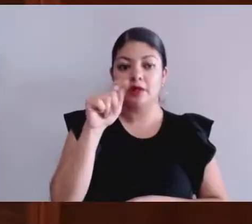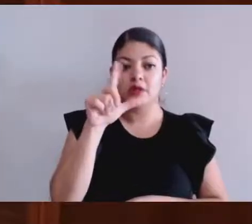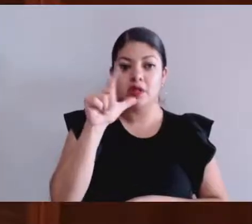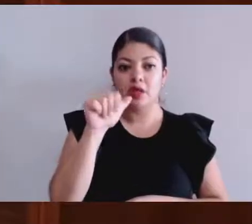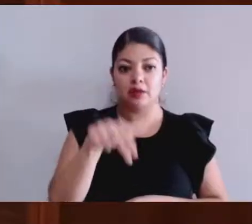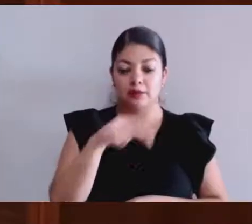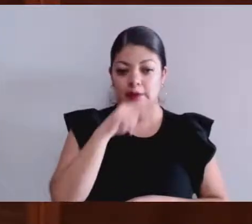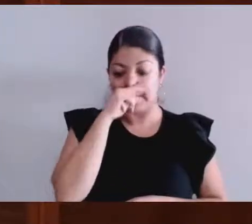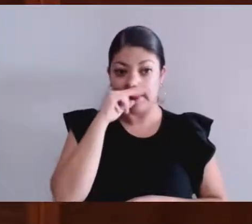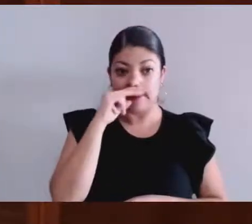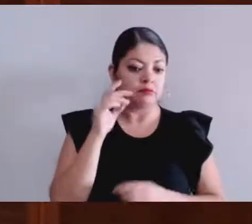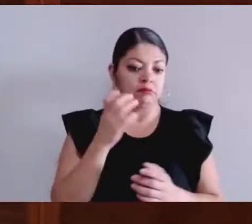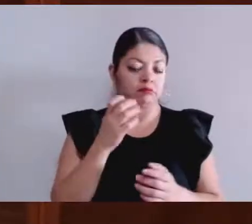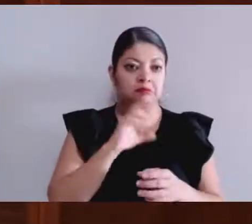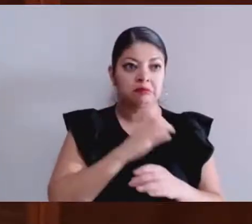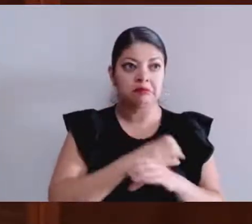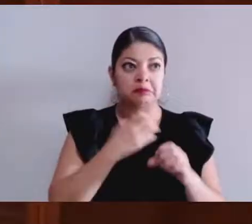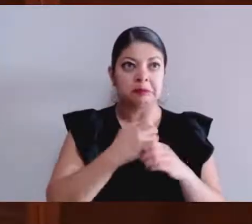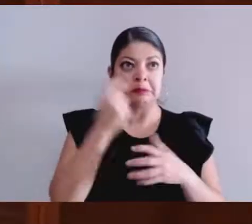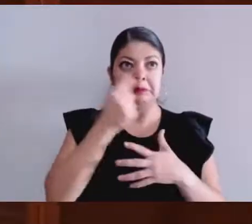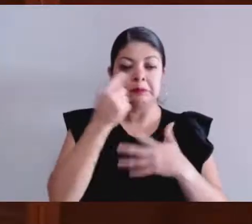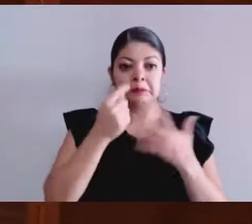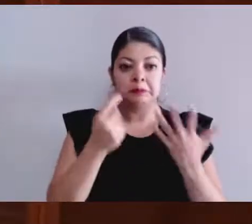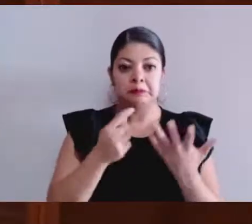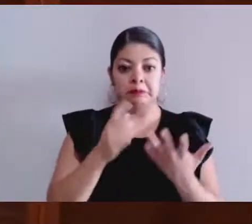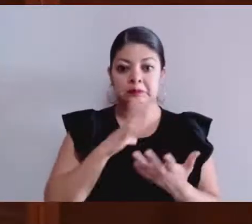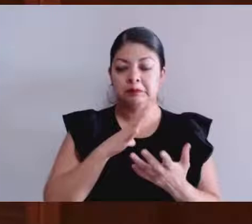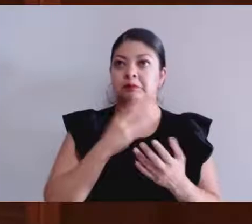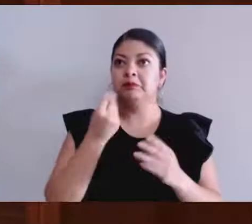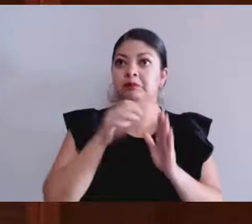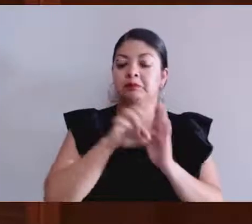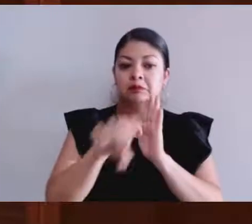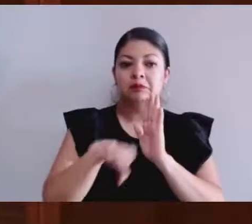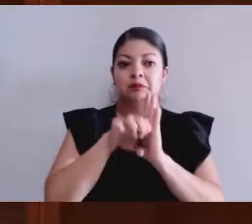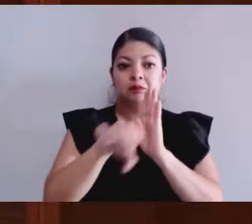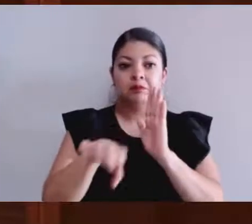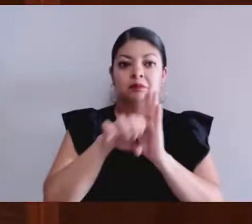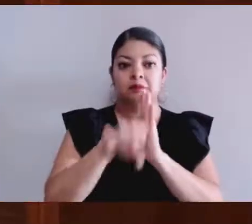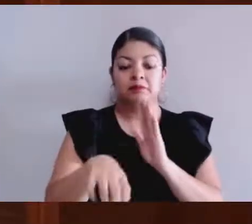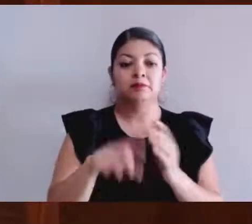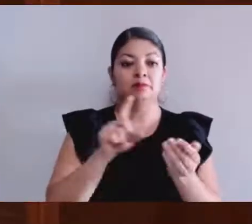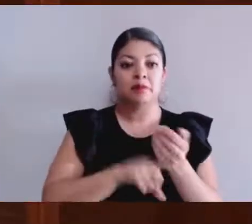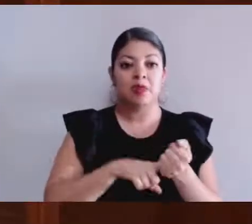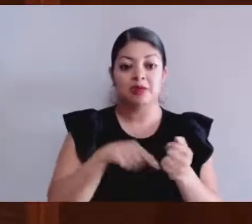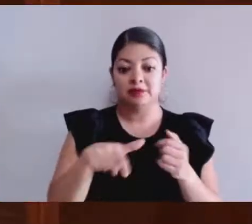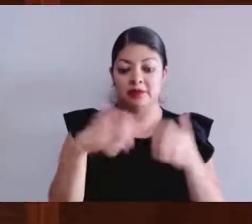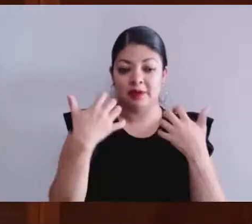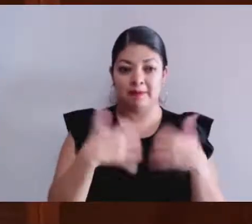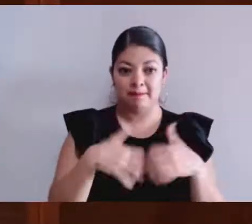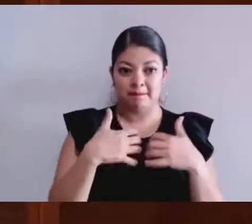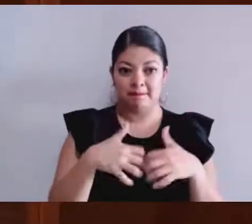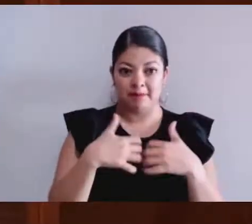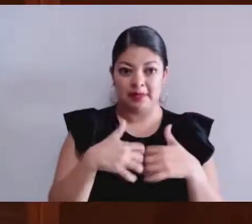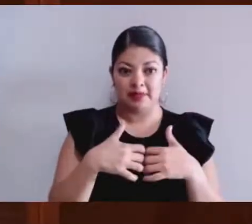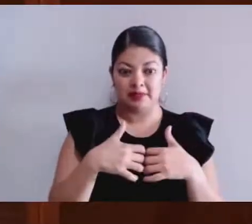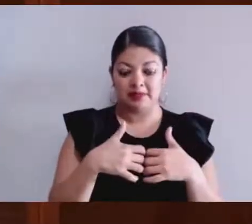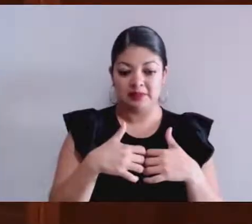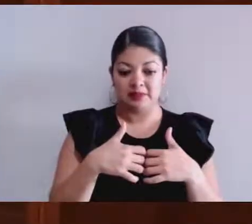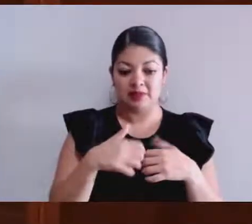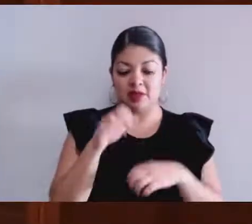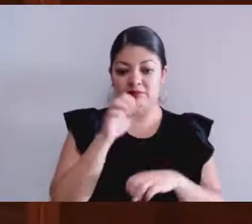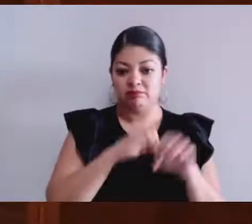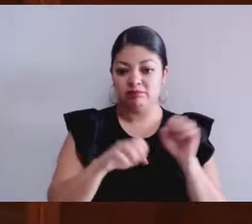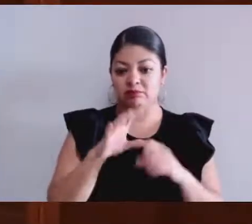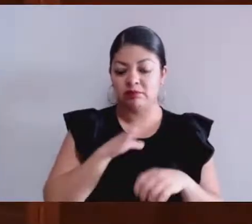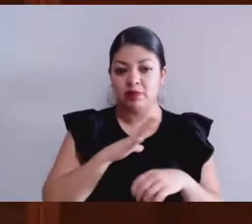por citar algunos ejemplos, que hay miles. De acuerdo con empresas transportistas, existen al